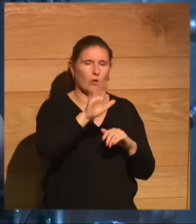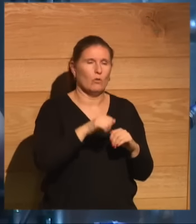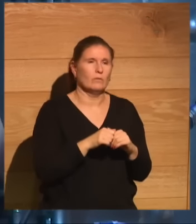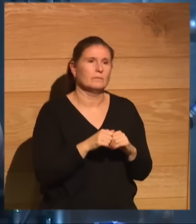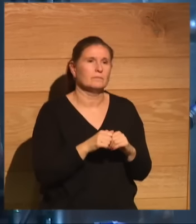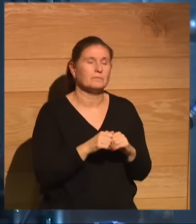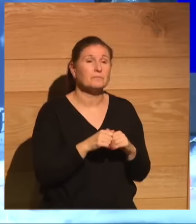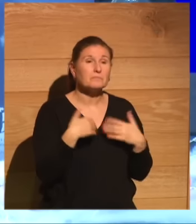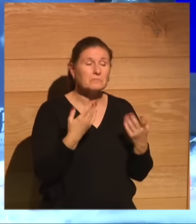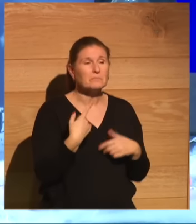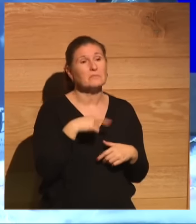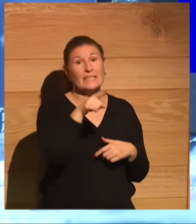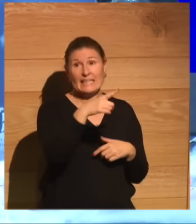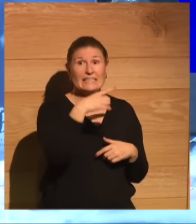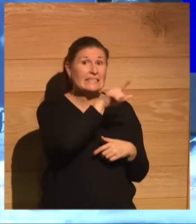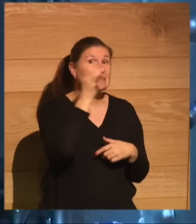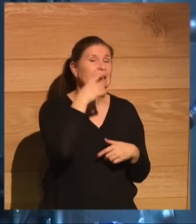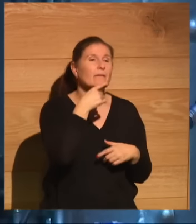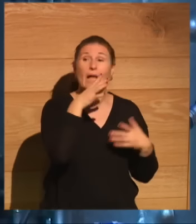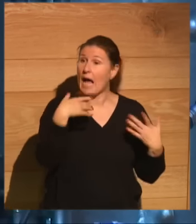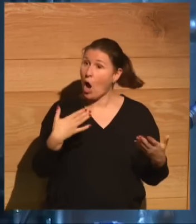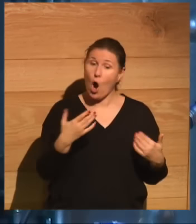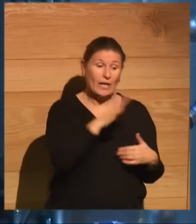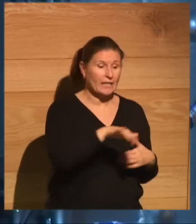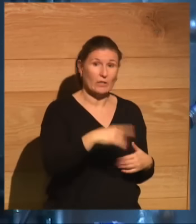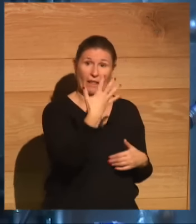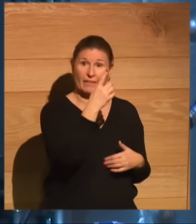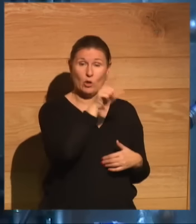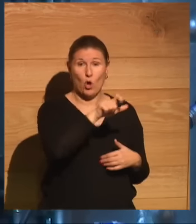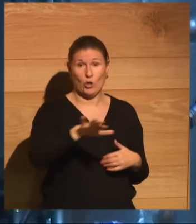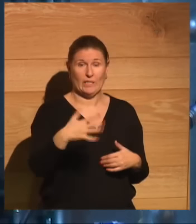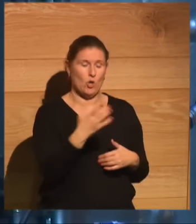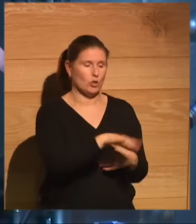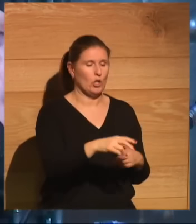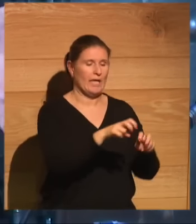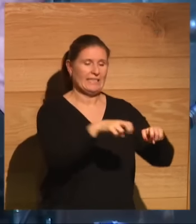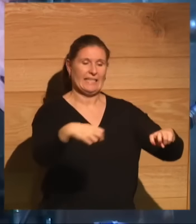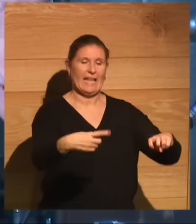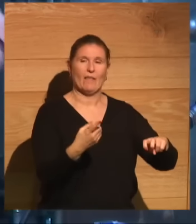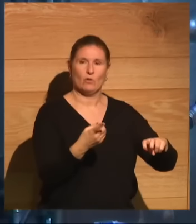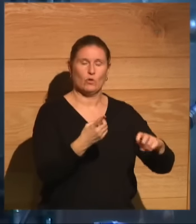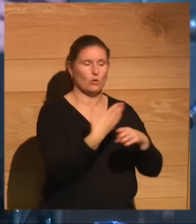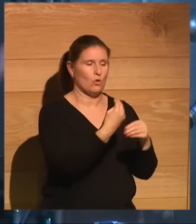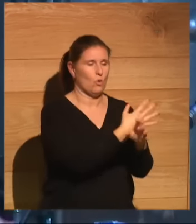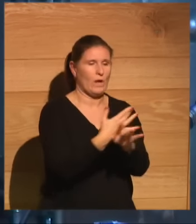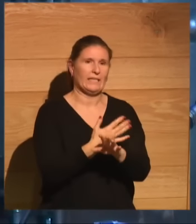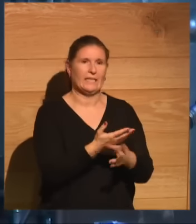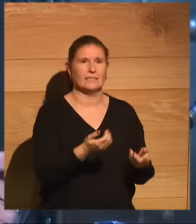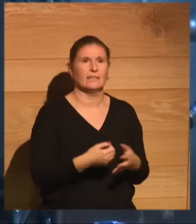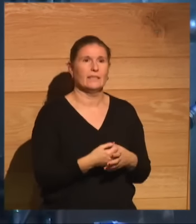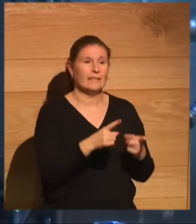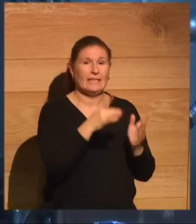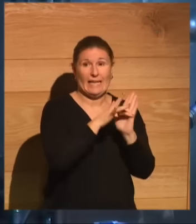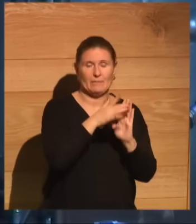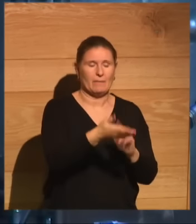dice, bueno, y ahora niños, y ella tenía sentado delante cinco niños con unos juguetes, que eran las que les contaba lo siguiente que les iba a poner. Y